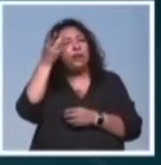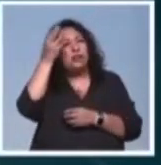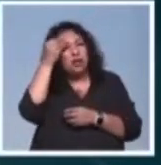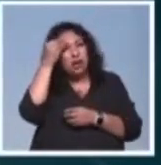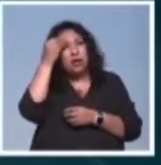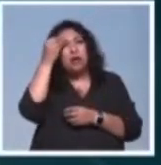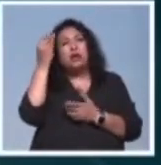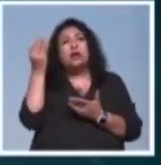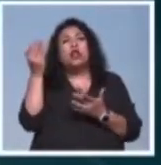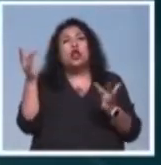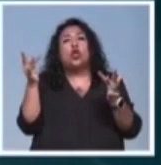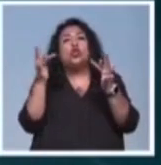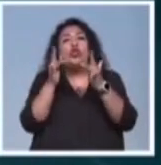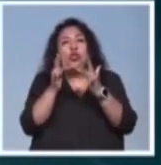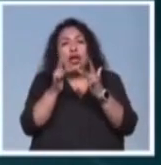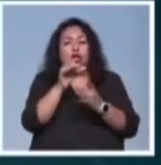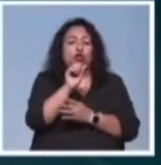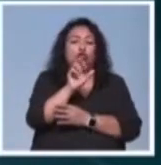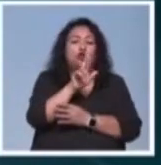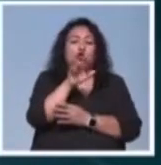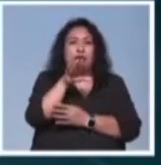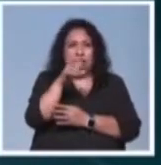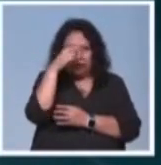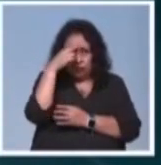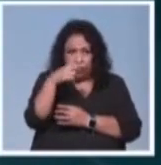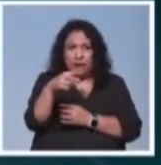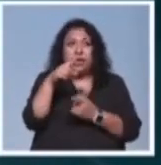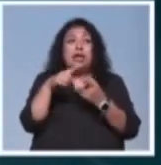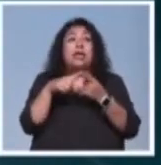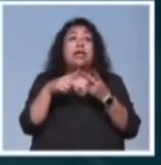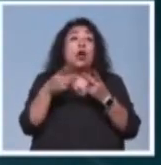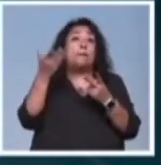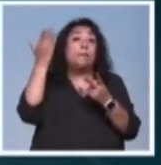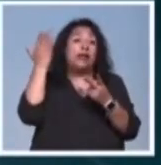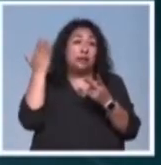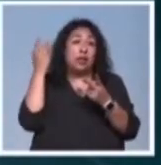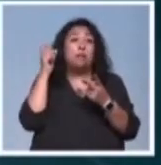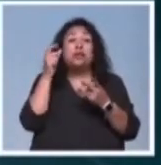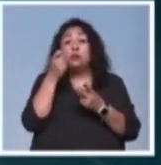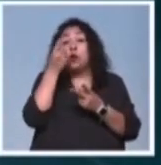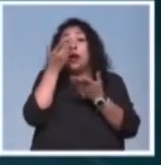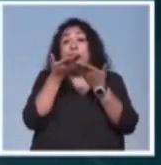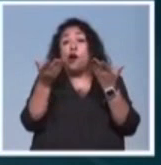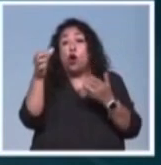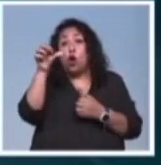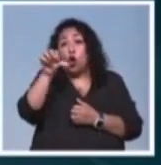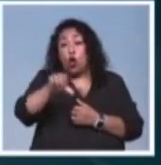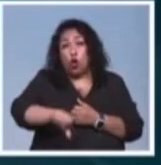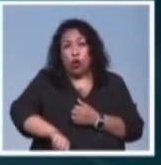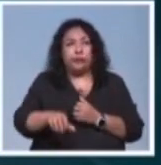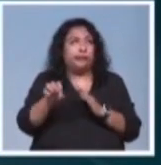aprender del contacto del surrealismo con México, con el pasado y la creación